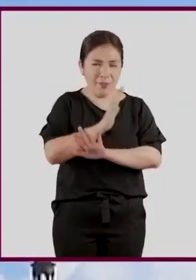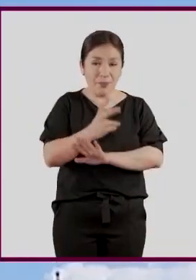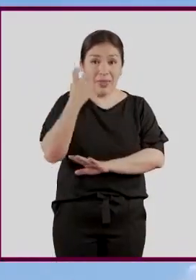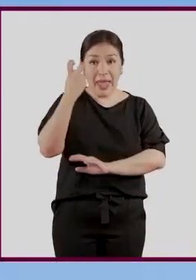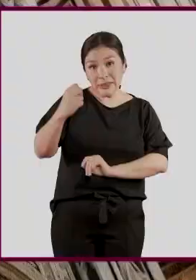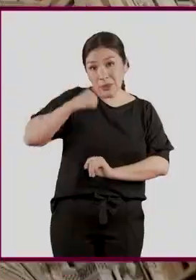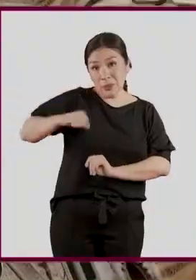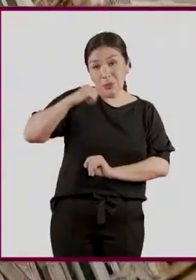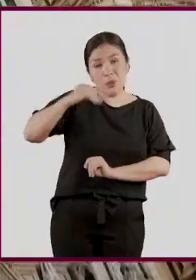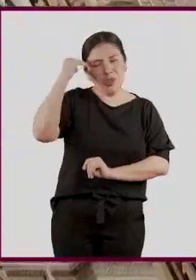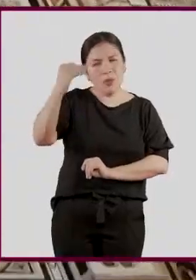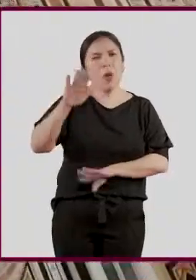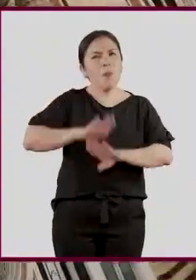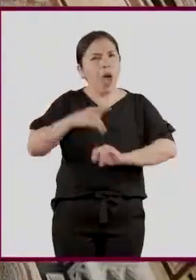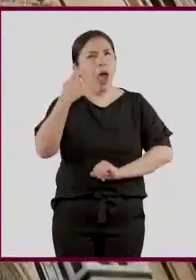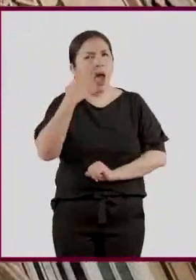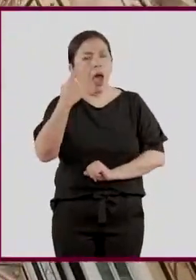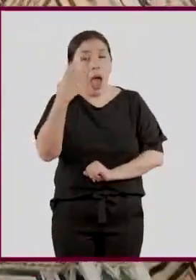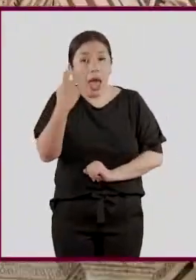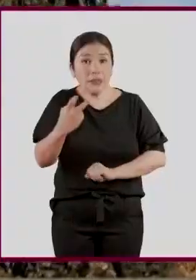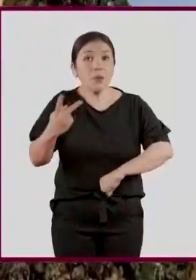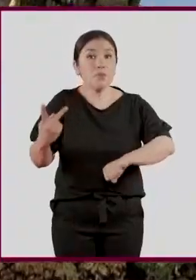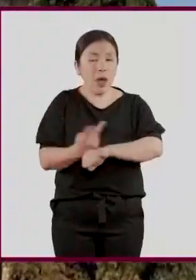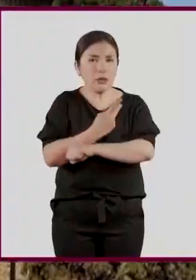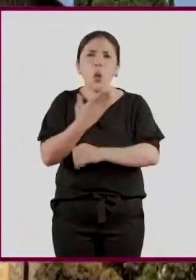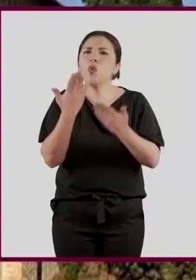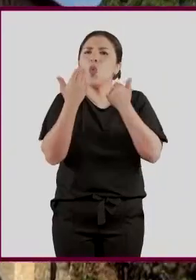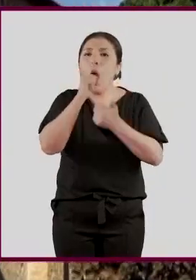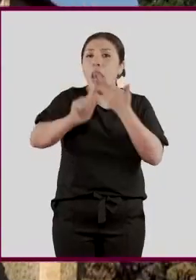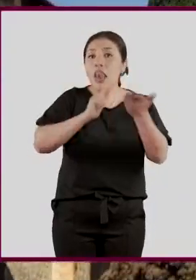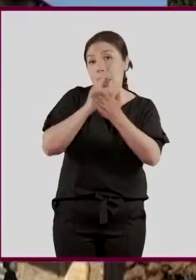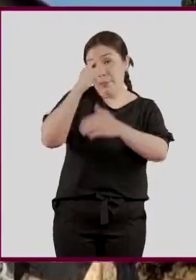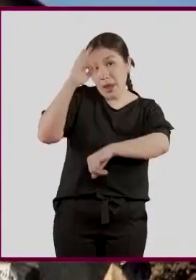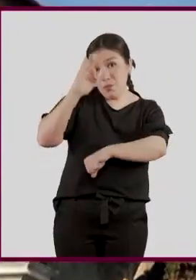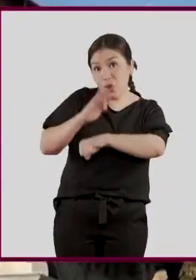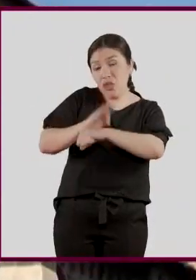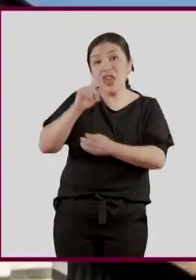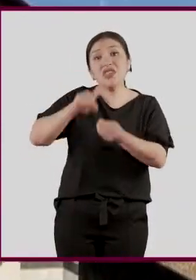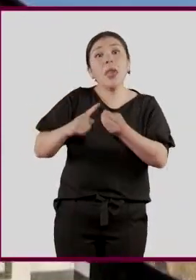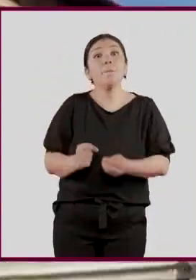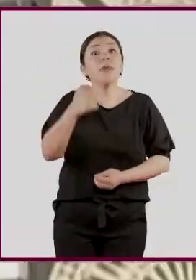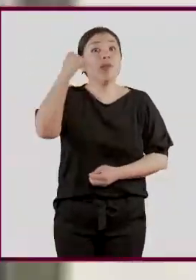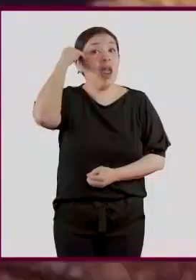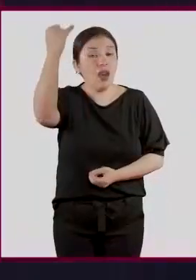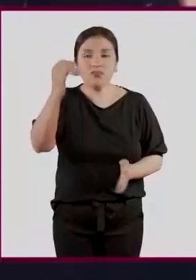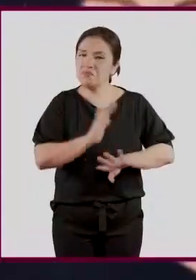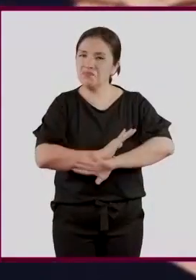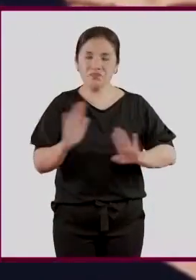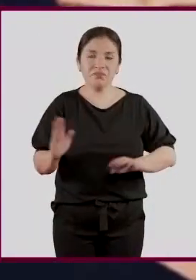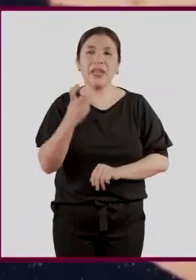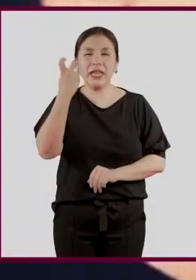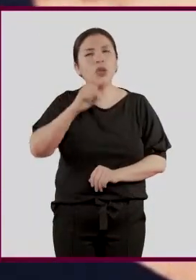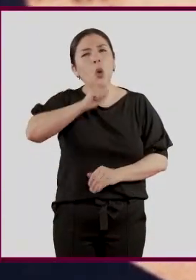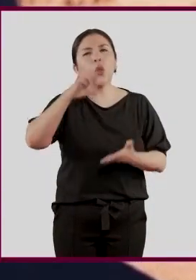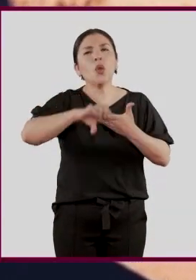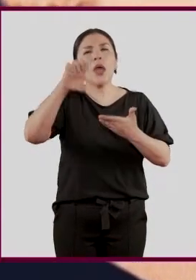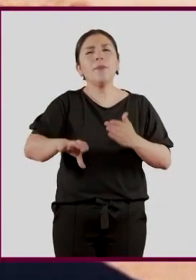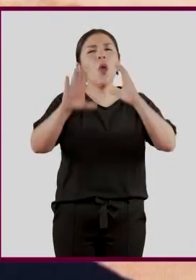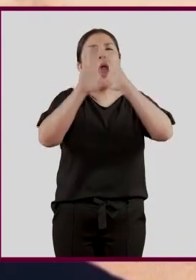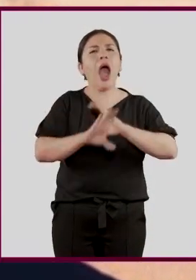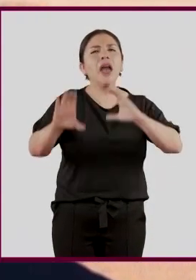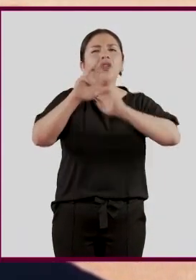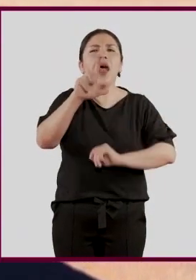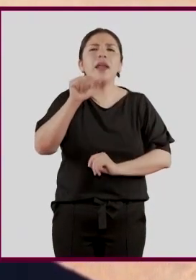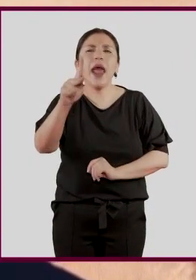esa época era común que ocurriera esto, y no había leyes que protegieran el derecho de autor. Otro ejemplo son las canciones de